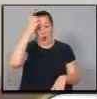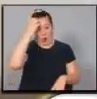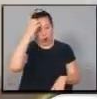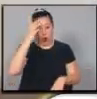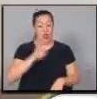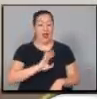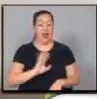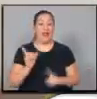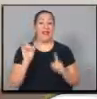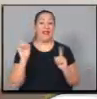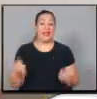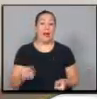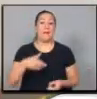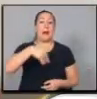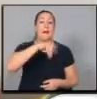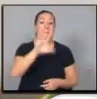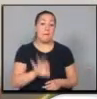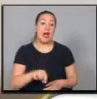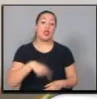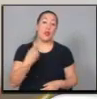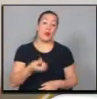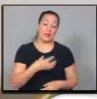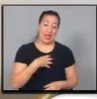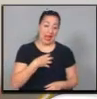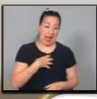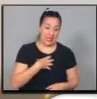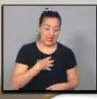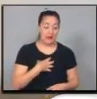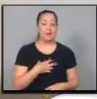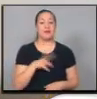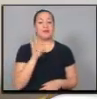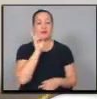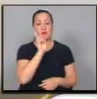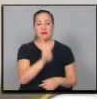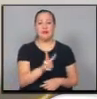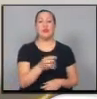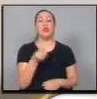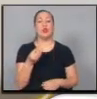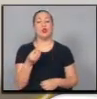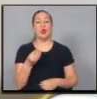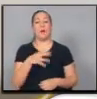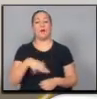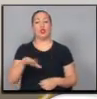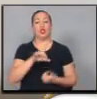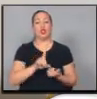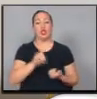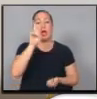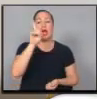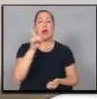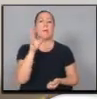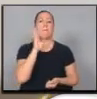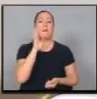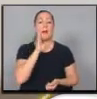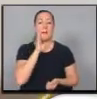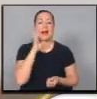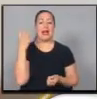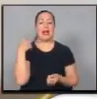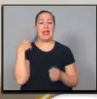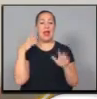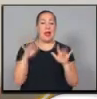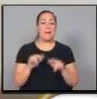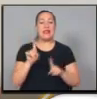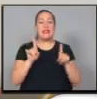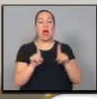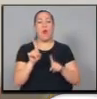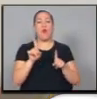en marzo con las clases. Ahí tenés el detalle, ¿no? De la llegada por el norte del Gran Buenos Aires, Panamericana, General Paz, en verde, algunos tramos